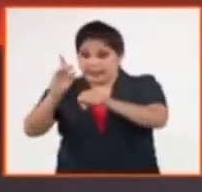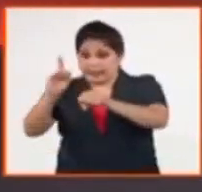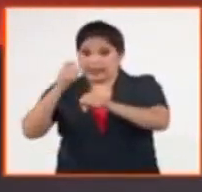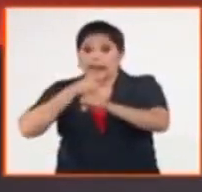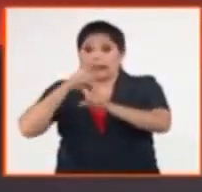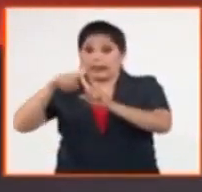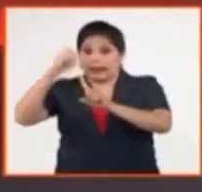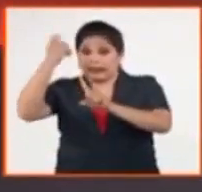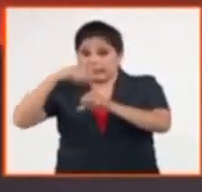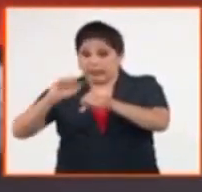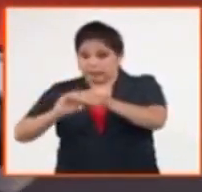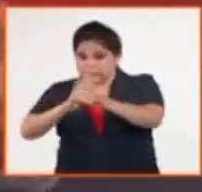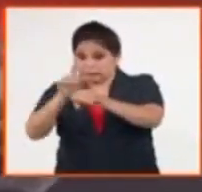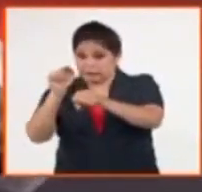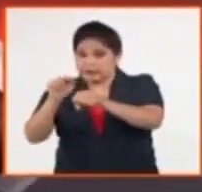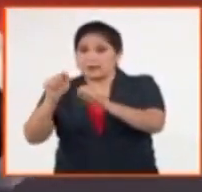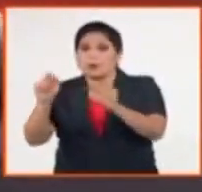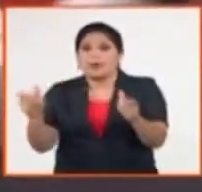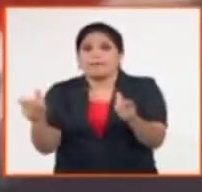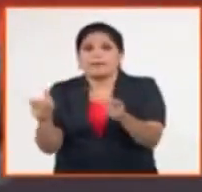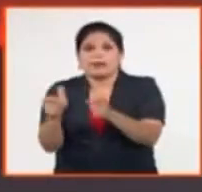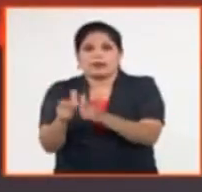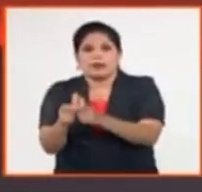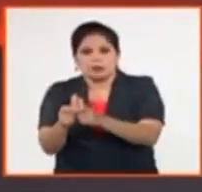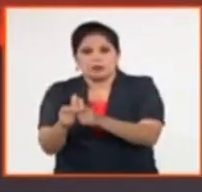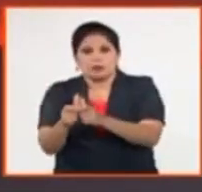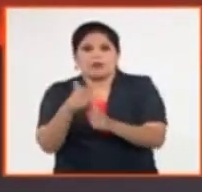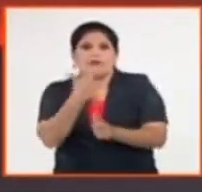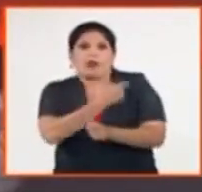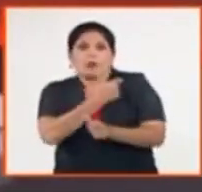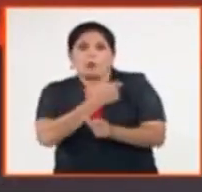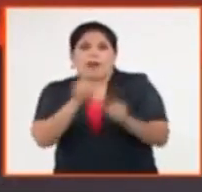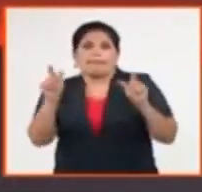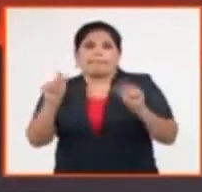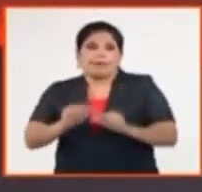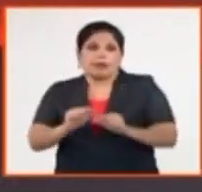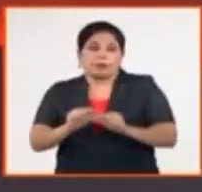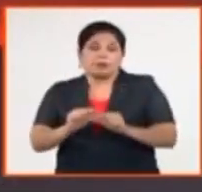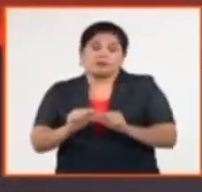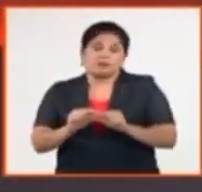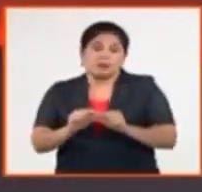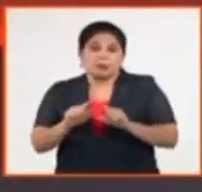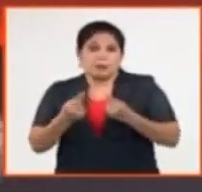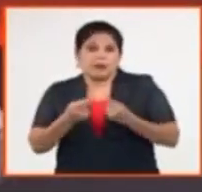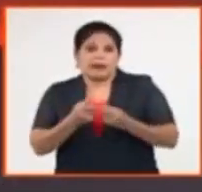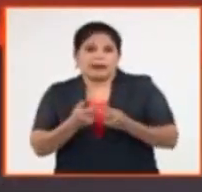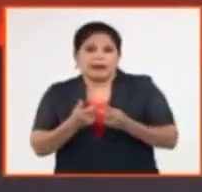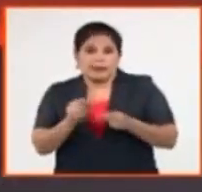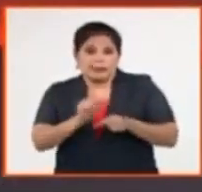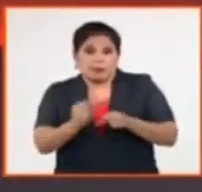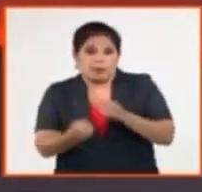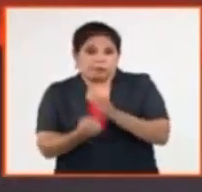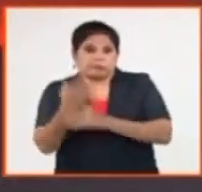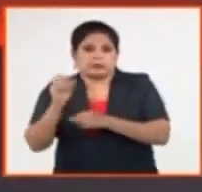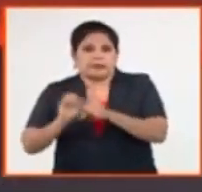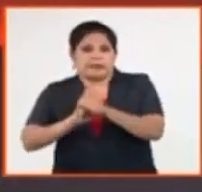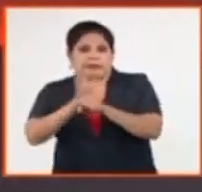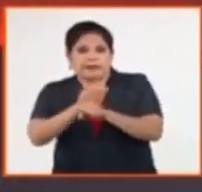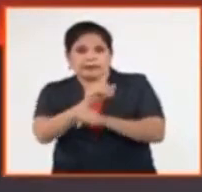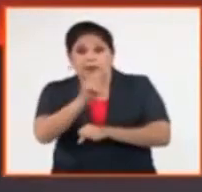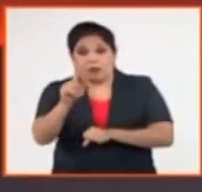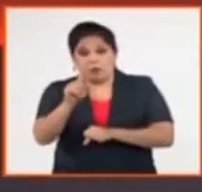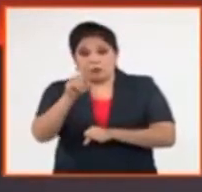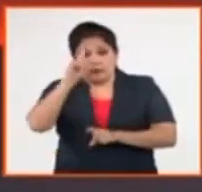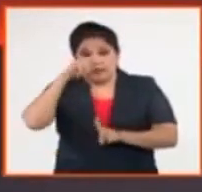ha habido una disminución en la efectividad de las diferentes vacunas en el mundo. Por ejemplo, un reporte del 11 de septiembre de